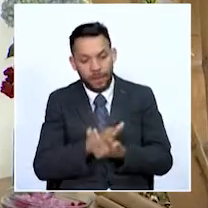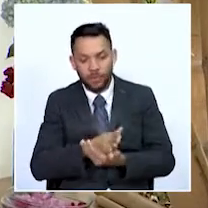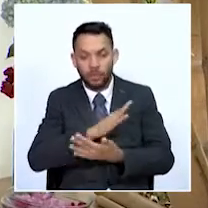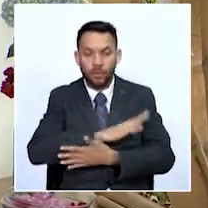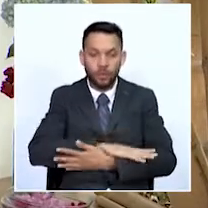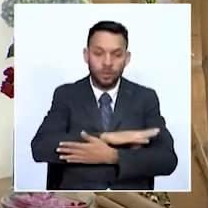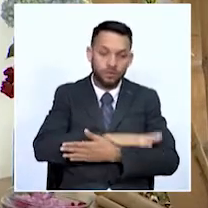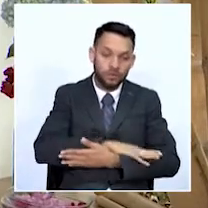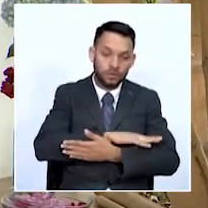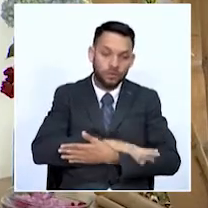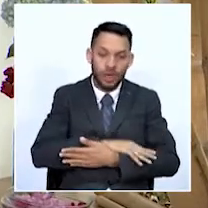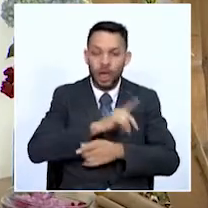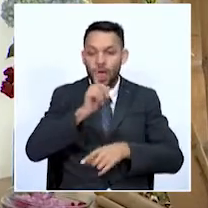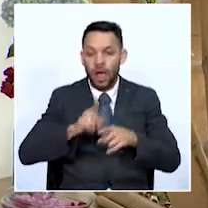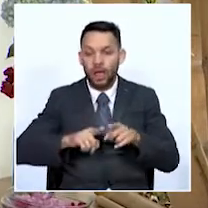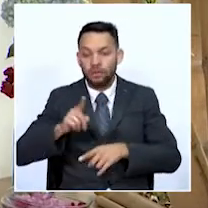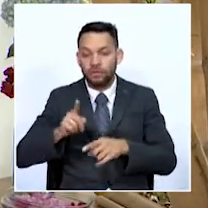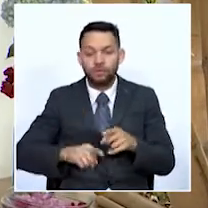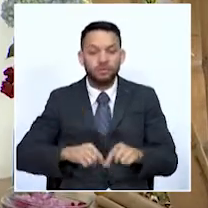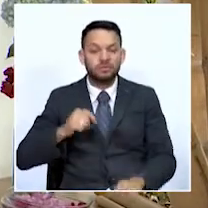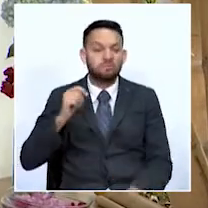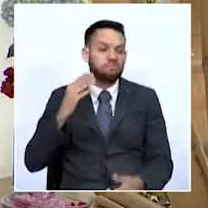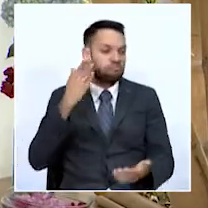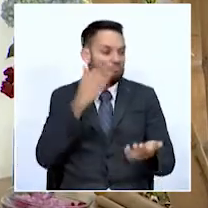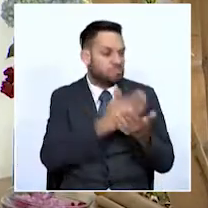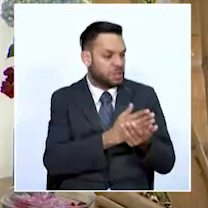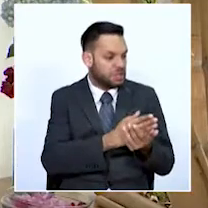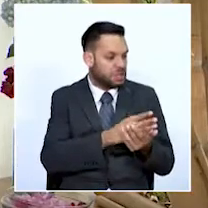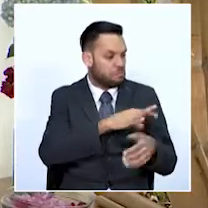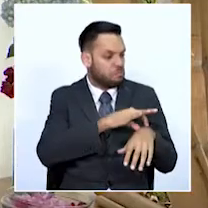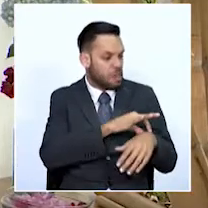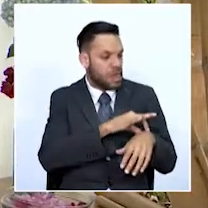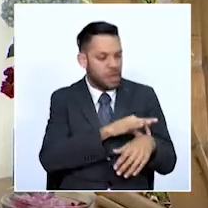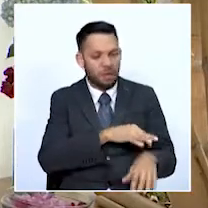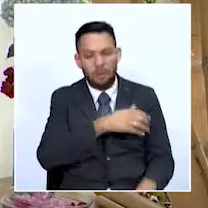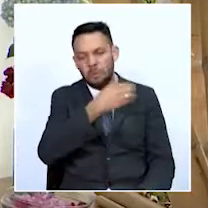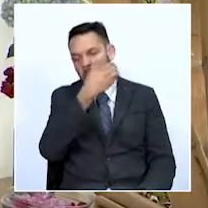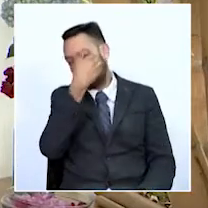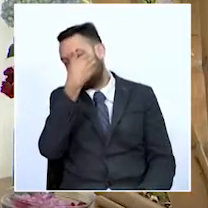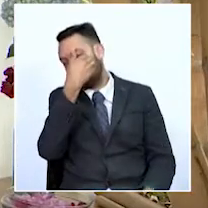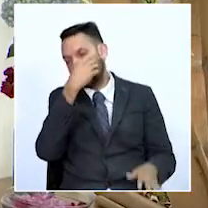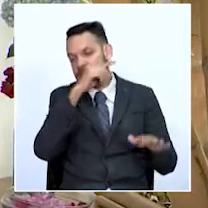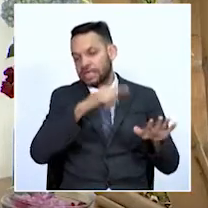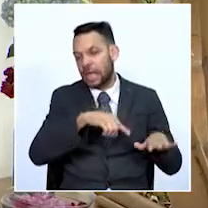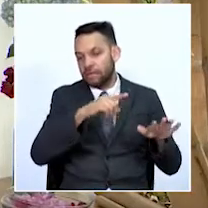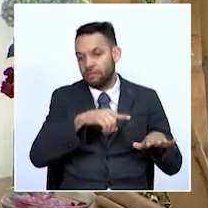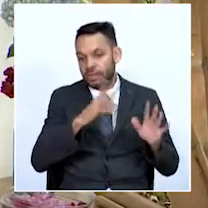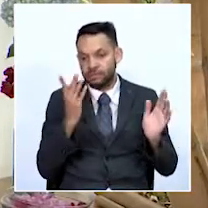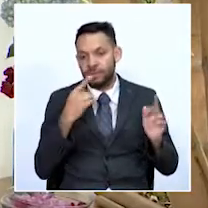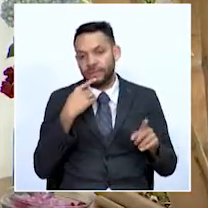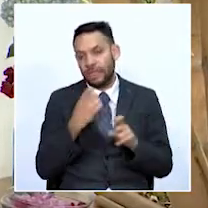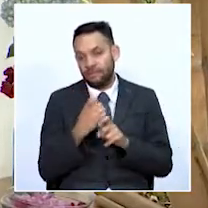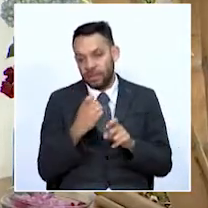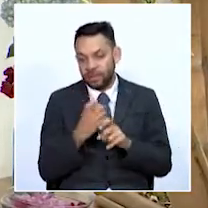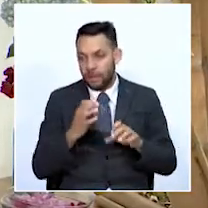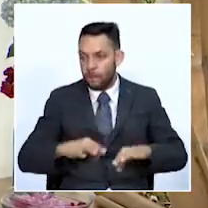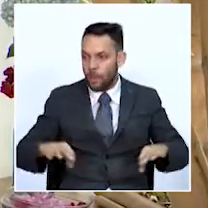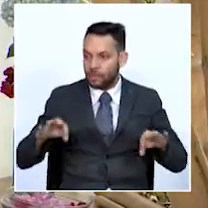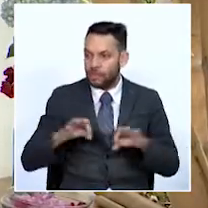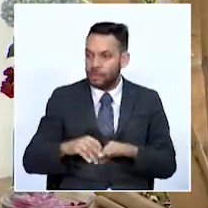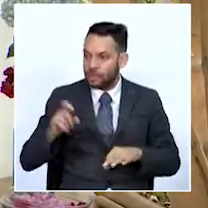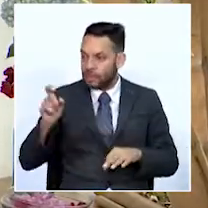ventaja, porque a veces nos llegan pacientes así y llevan sin hacerse en exámenes de laboratorio 6 meses o más. Entonces es muy difícil. Ya la